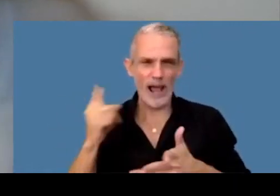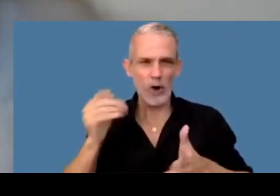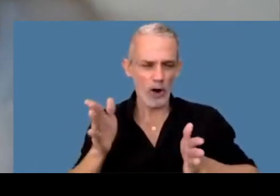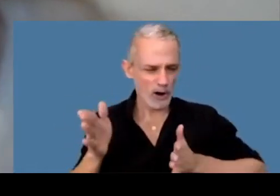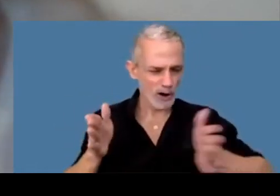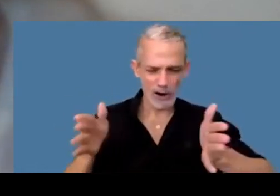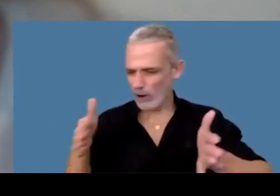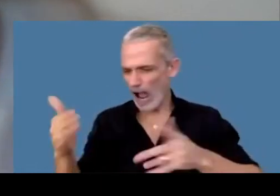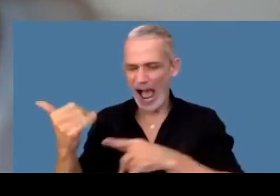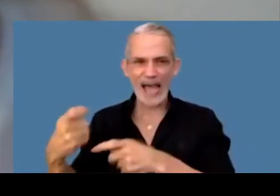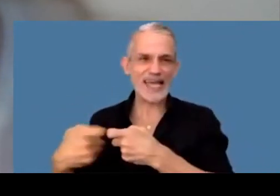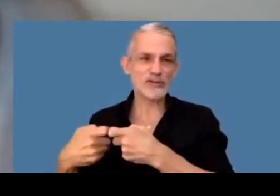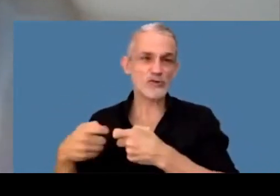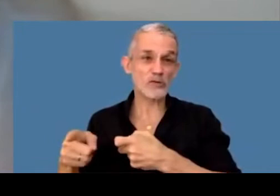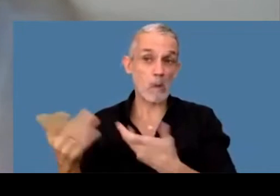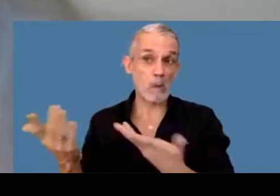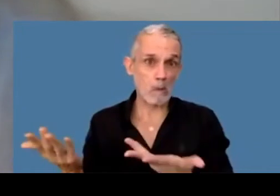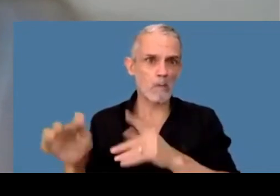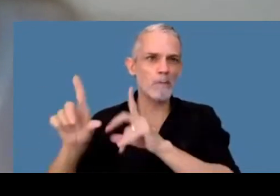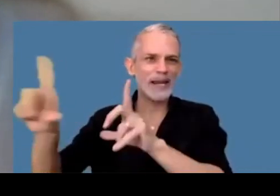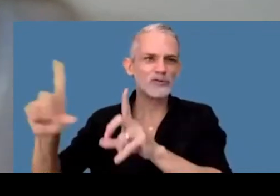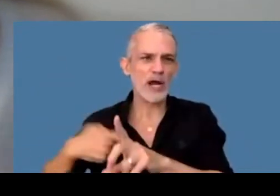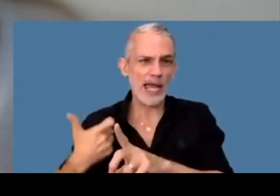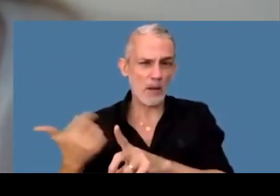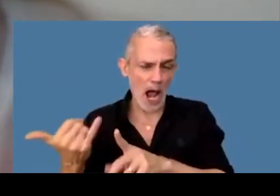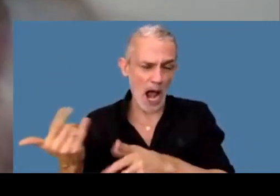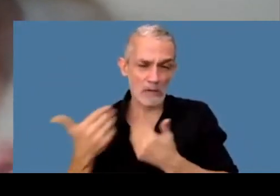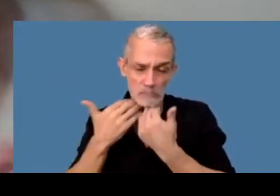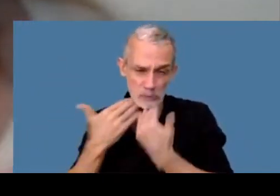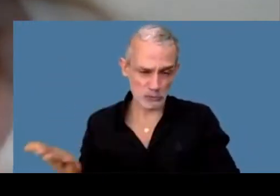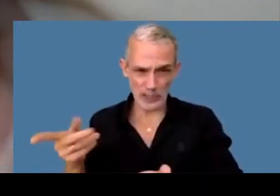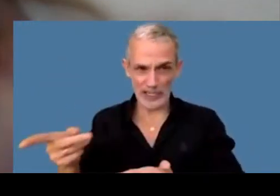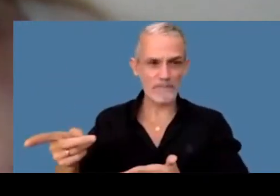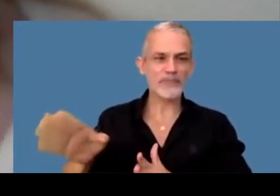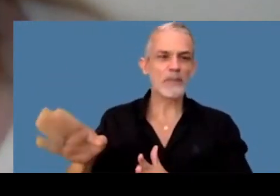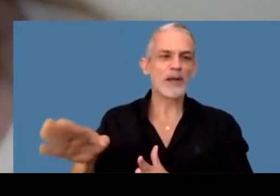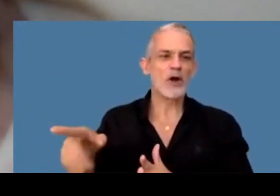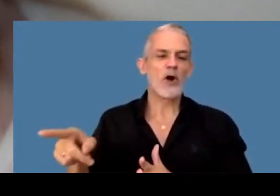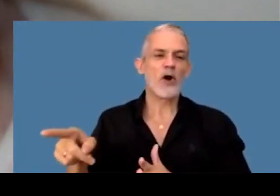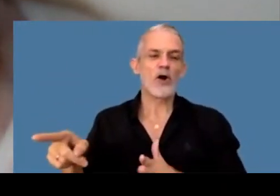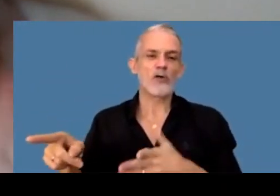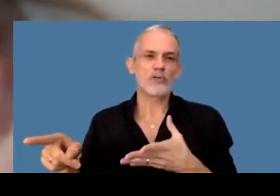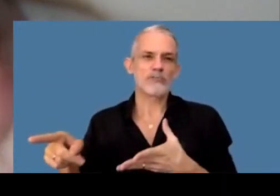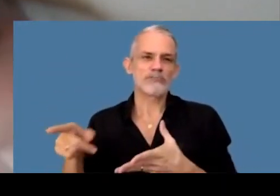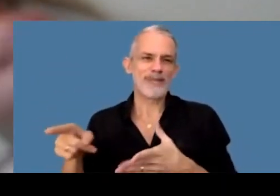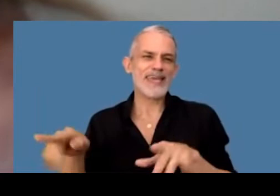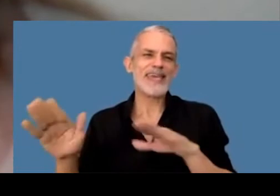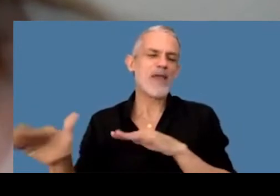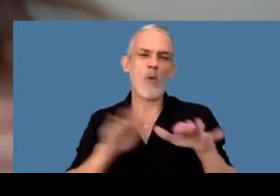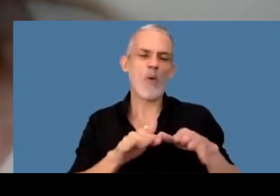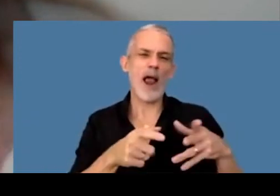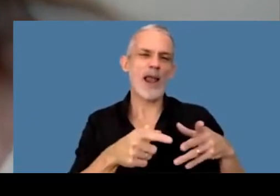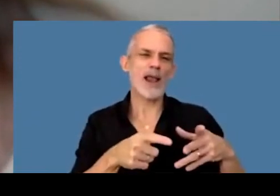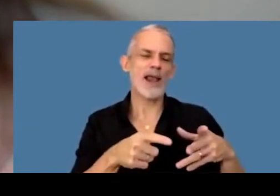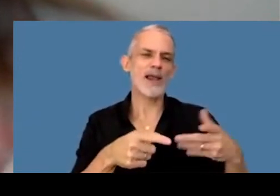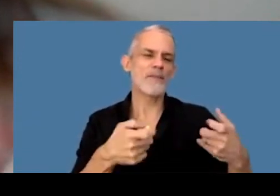que tendrán personería, digamos. No son digamos, el que no